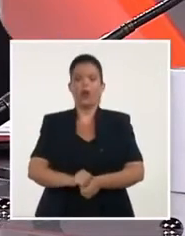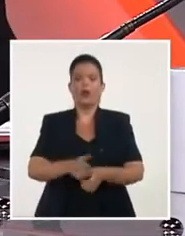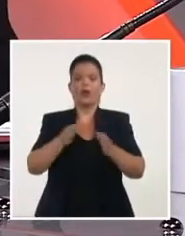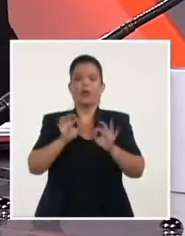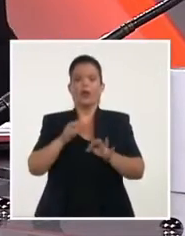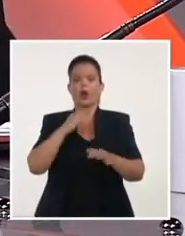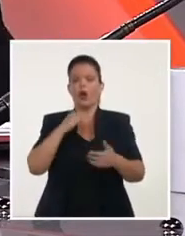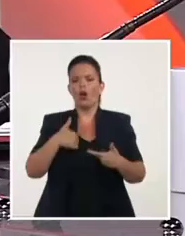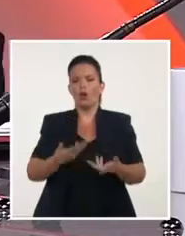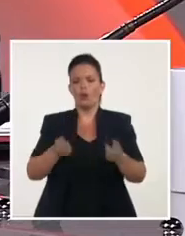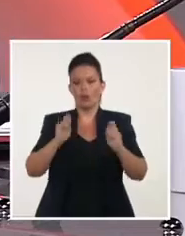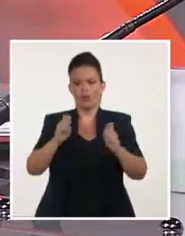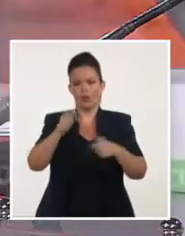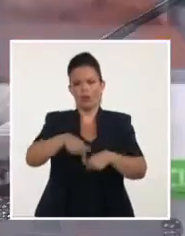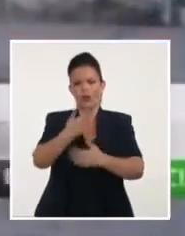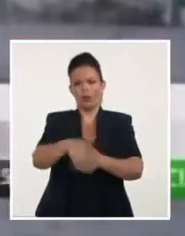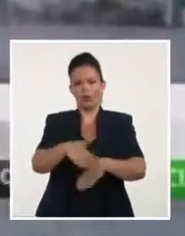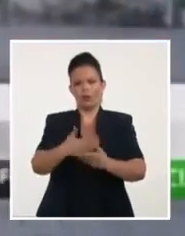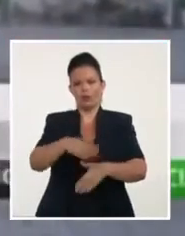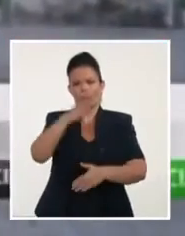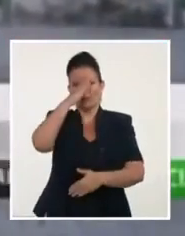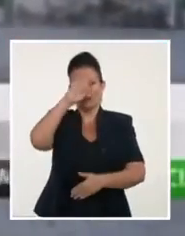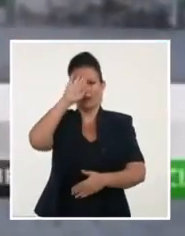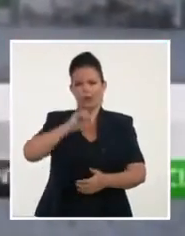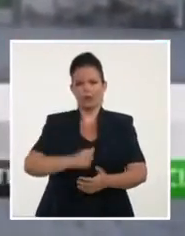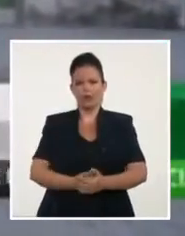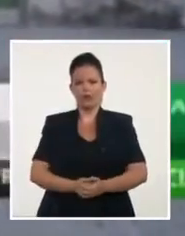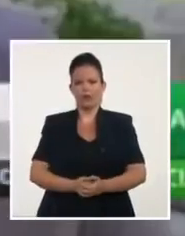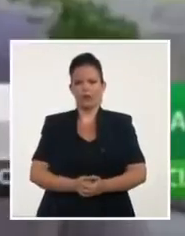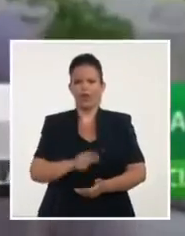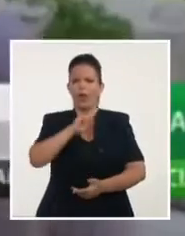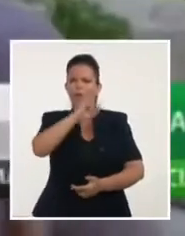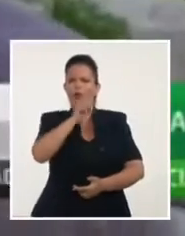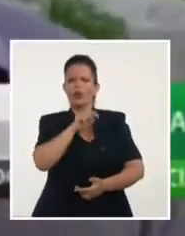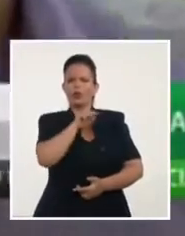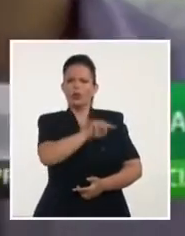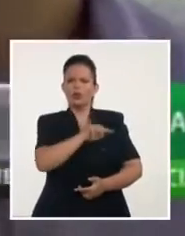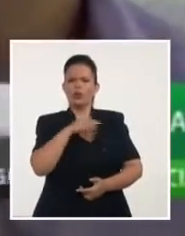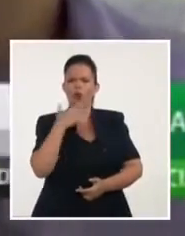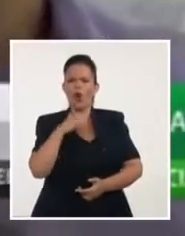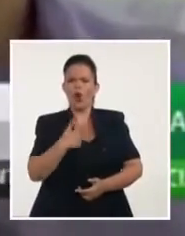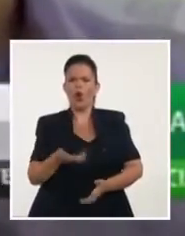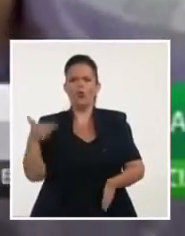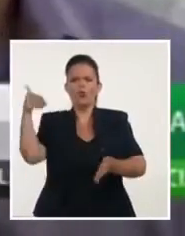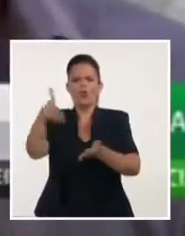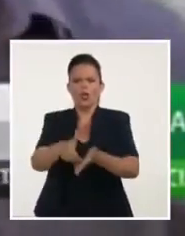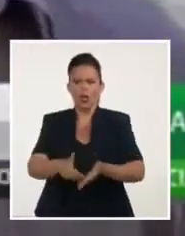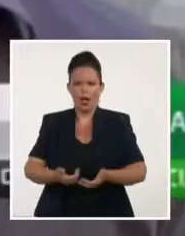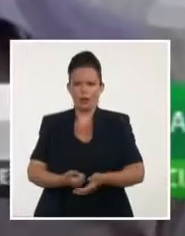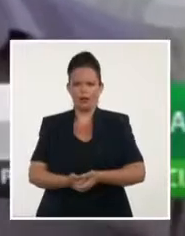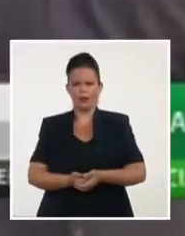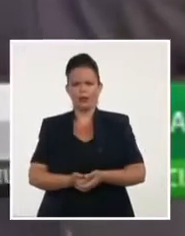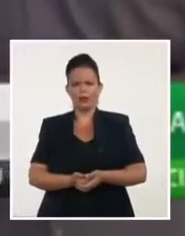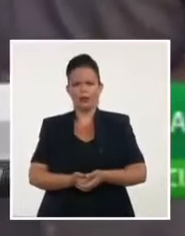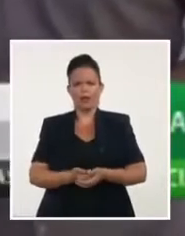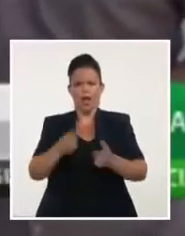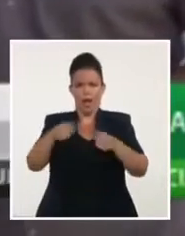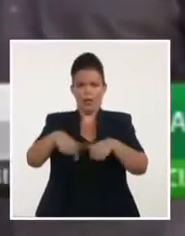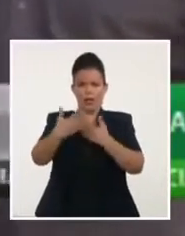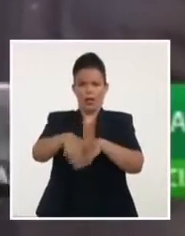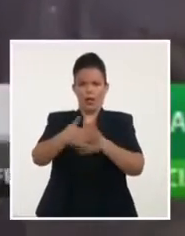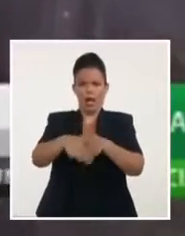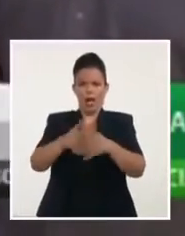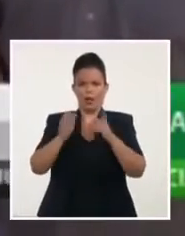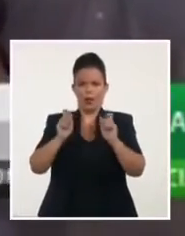en Cuba. Betty, ¿cómo llegaste al lugar de los hechos? ¿En qué contexto se toma tu foto? A